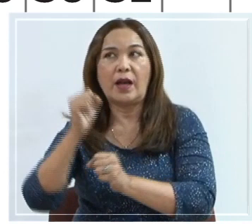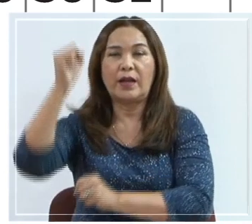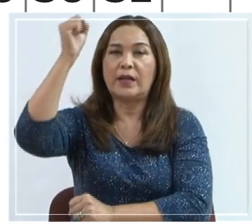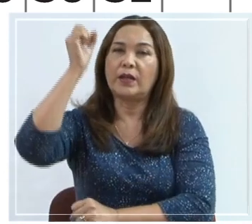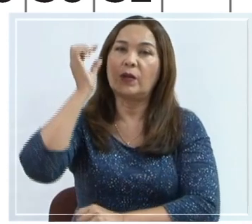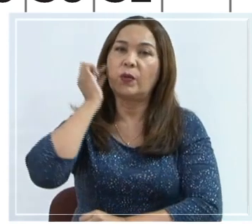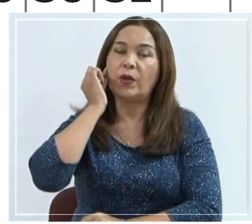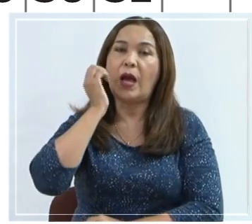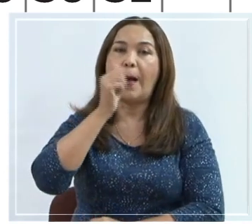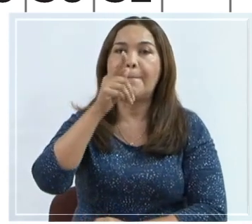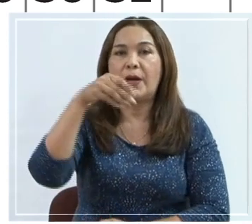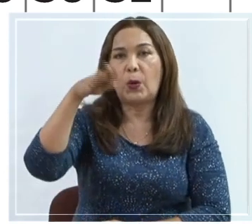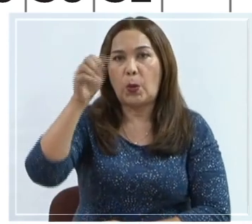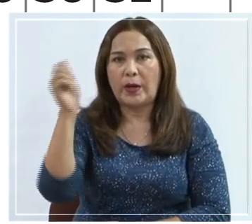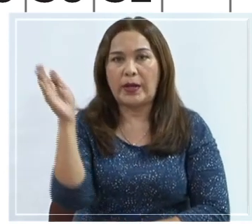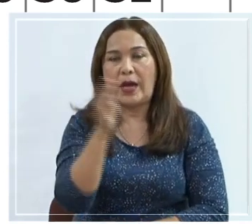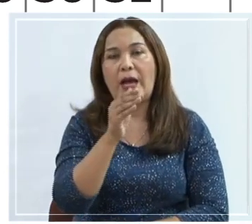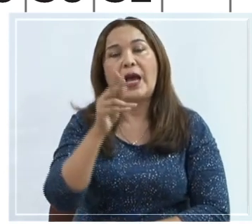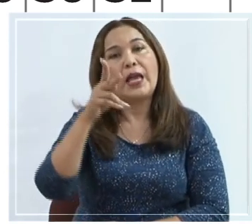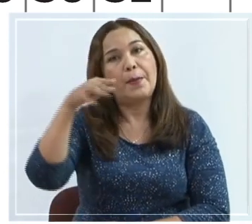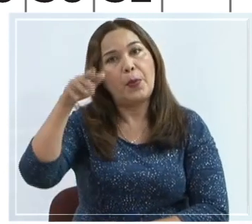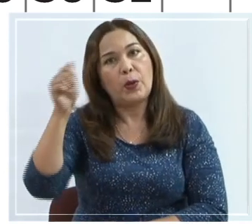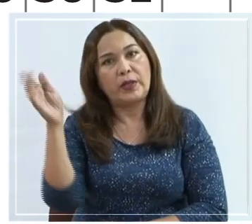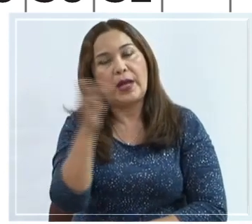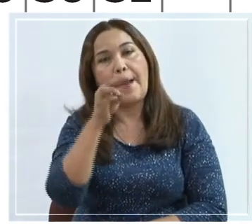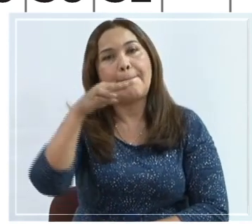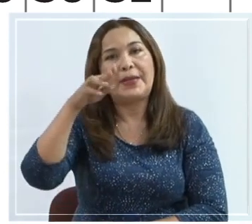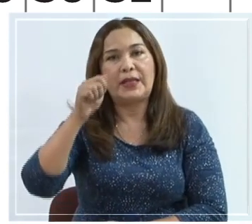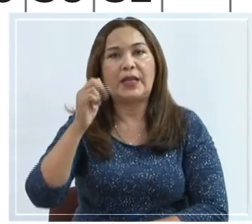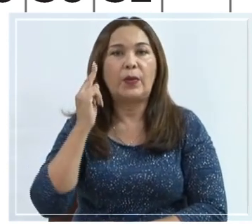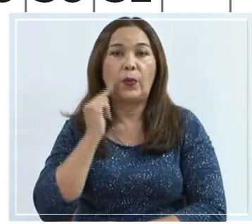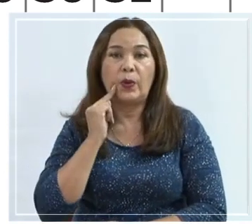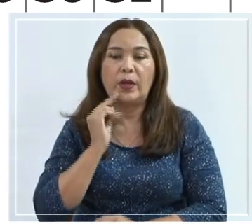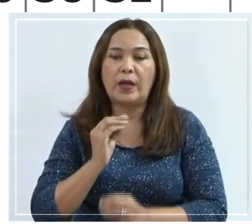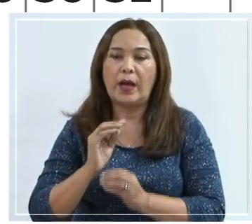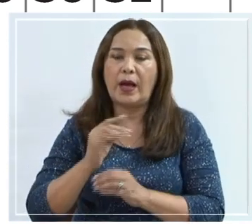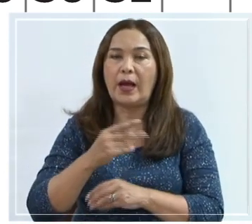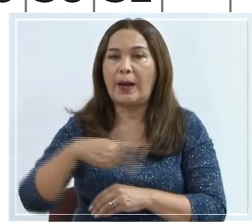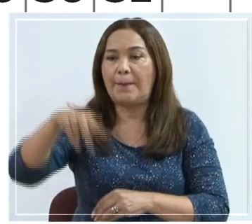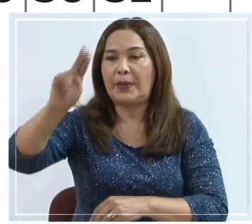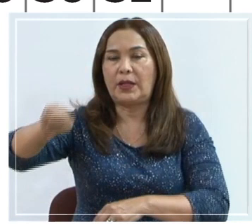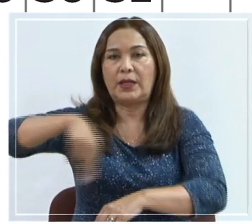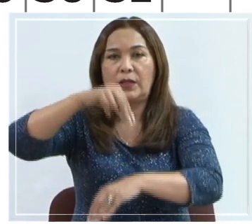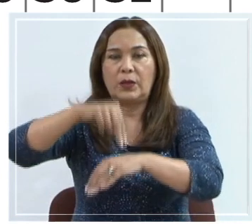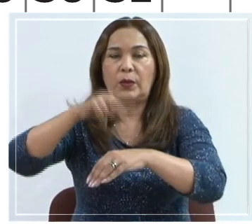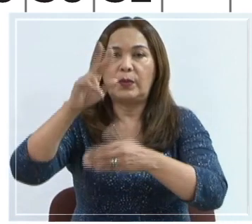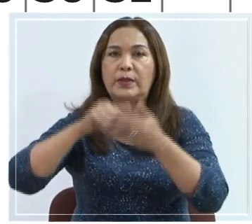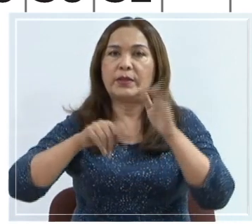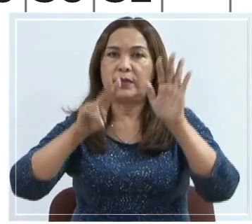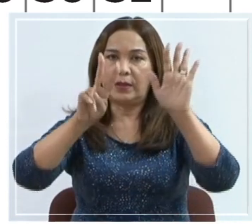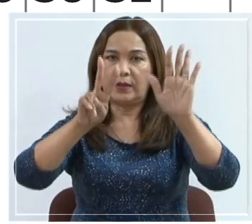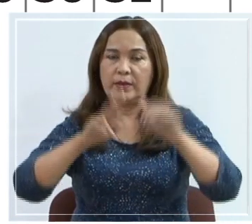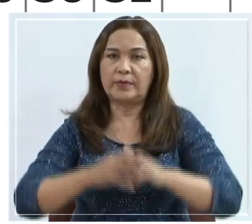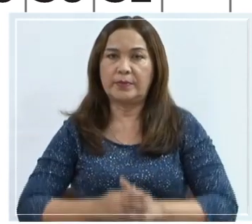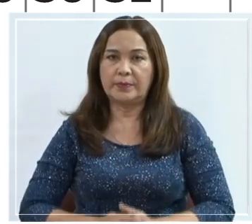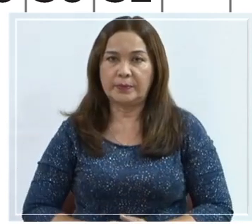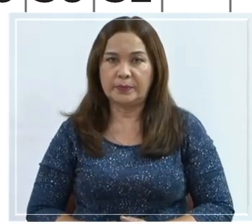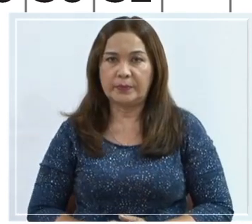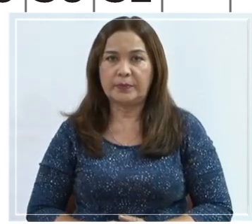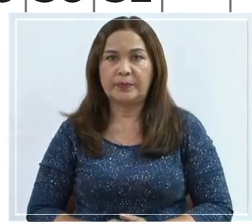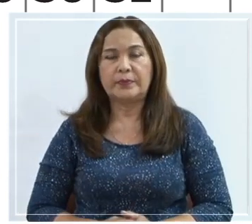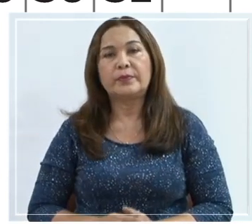las heroínas apacuana hipólita y matea bolívar al panteón nacional 2017